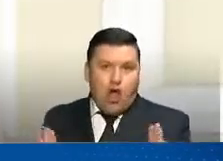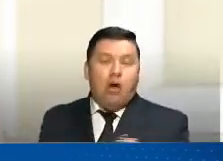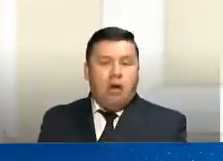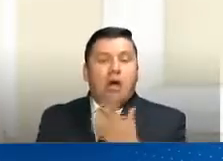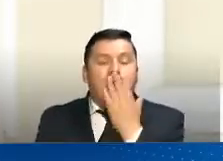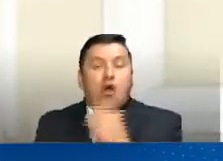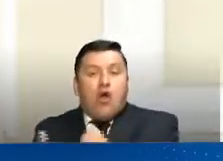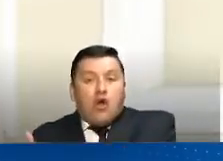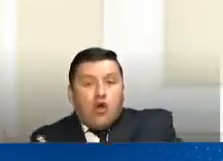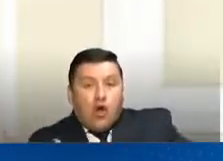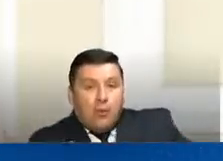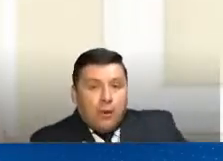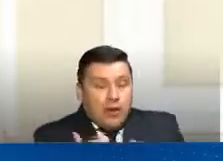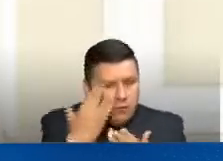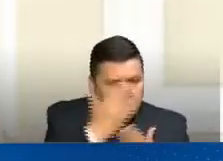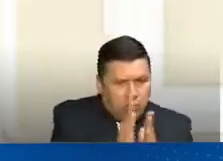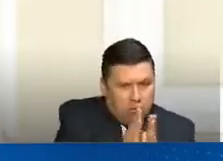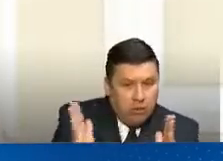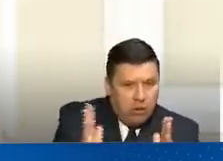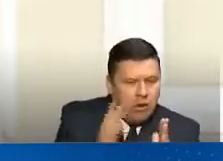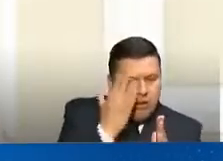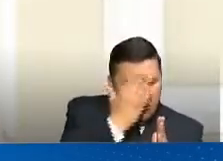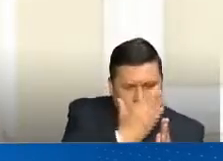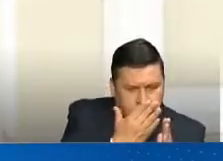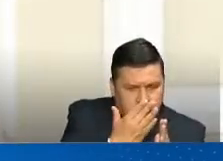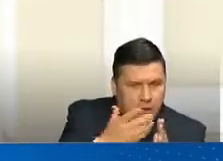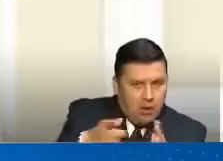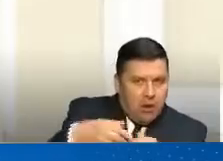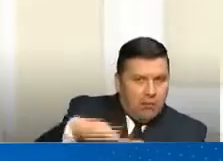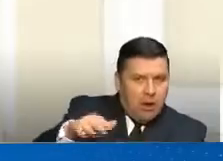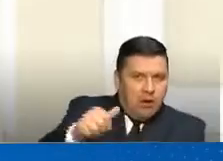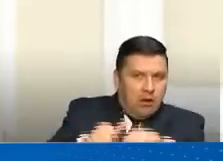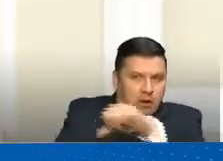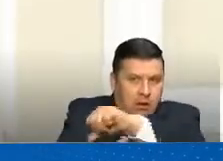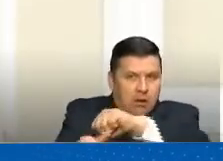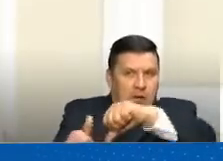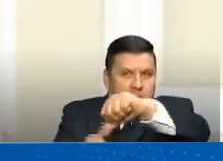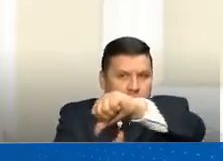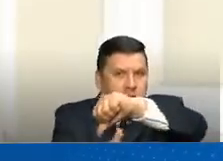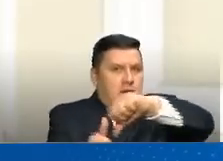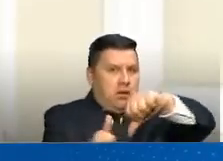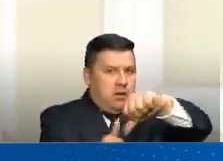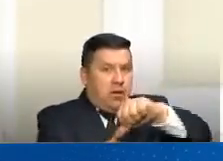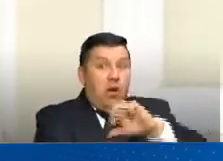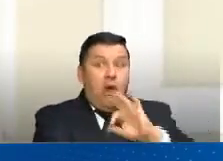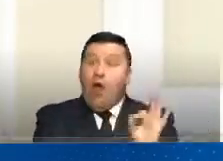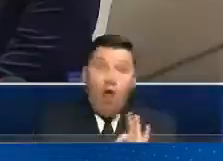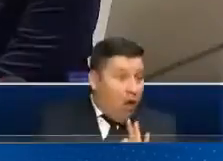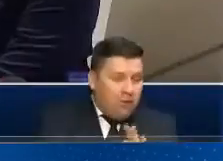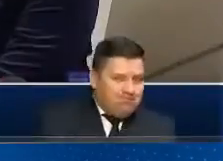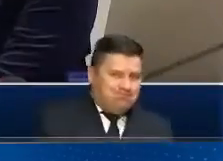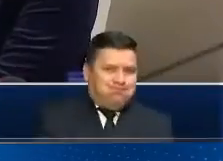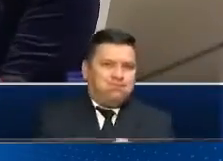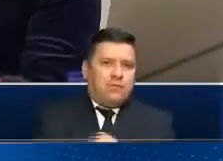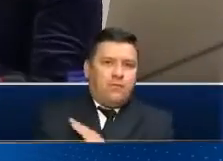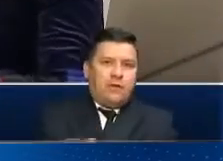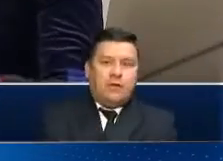para ver otros sectores que ingresen a esa vida productiva o bien sea también para endurecer los mismos. Así que la